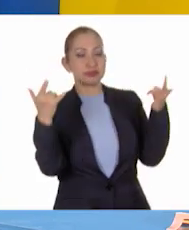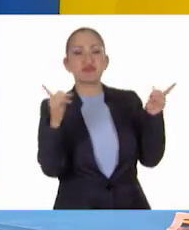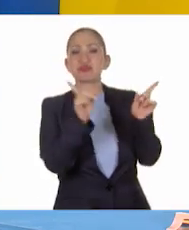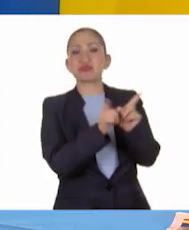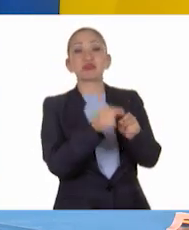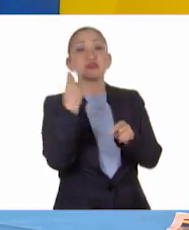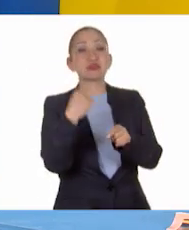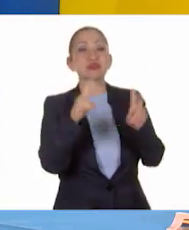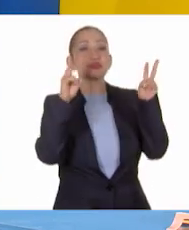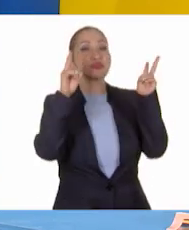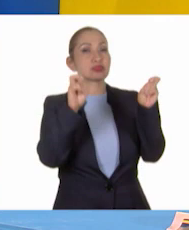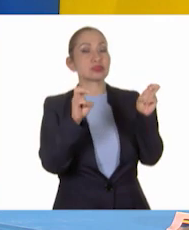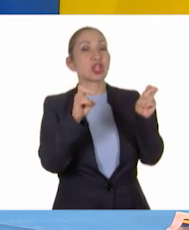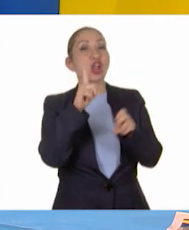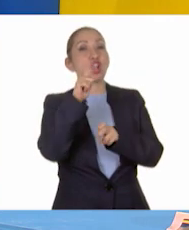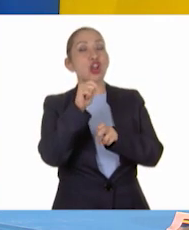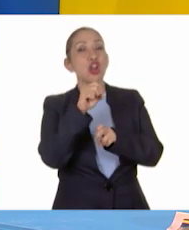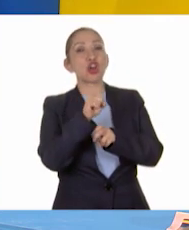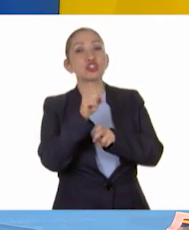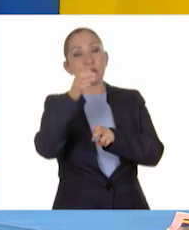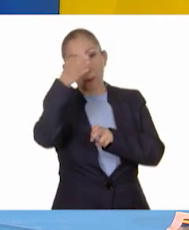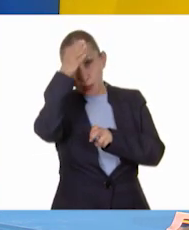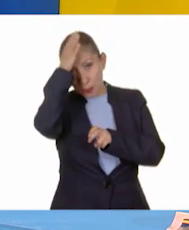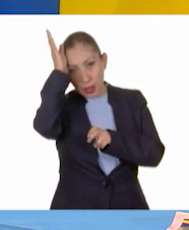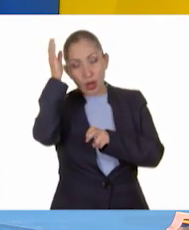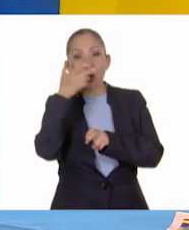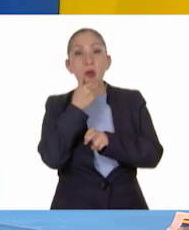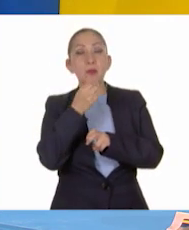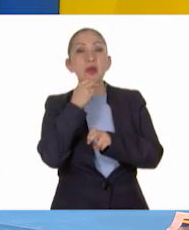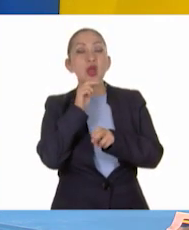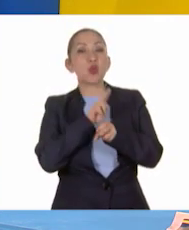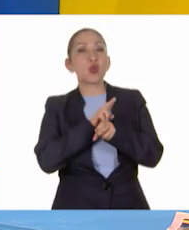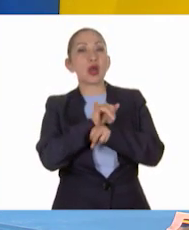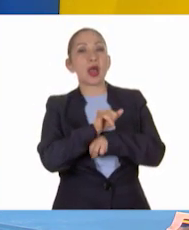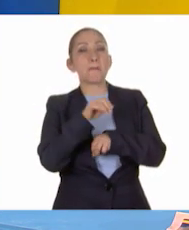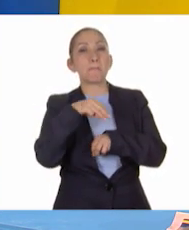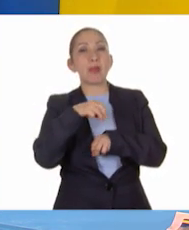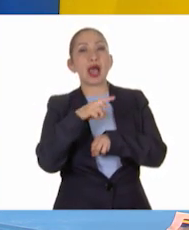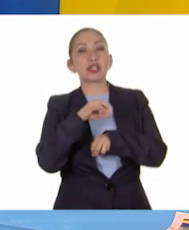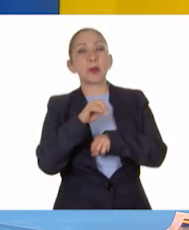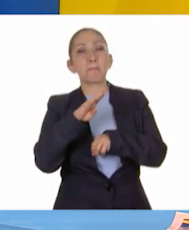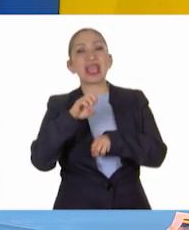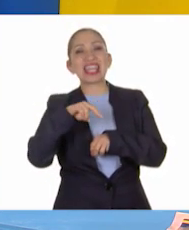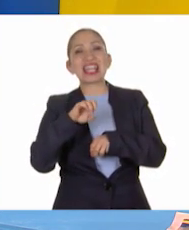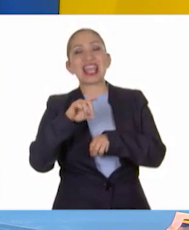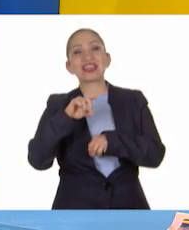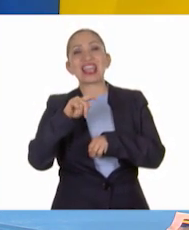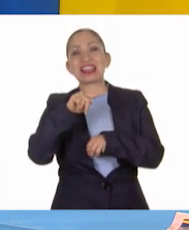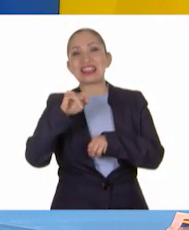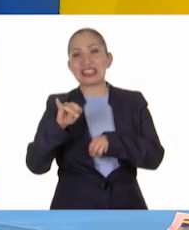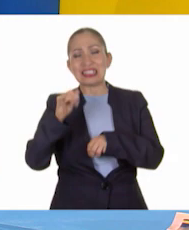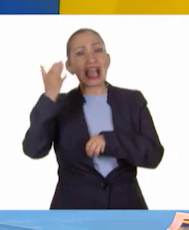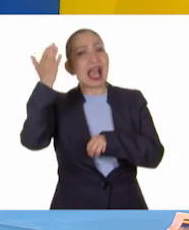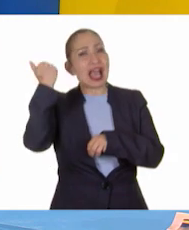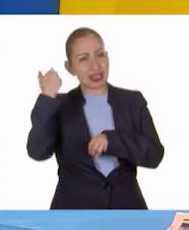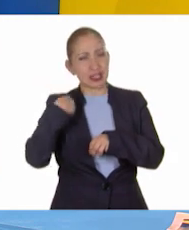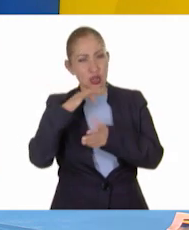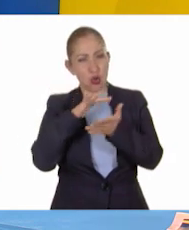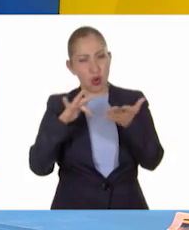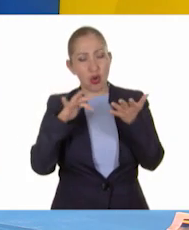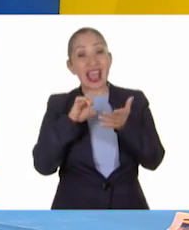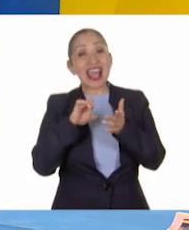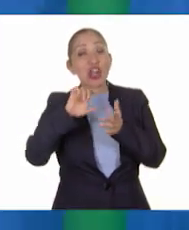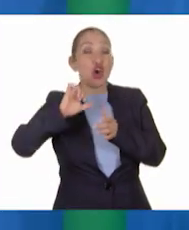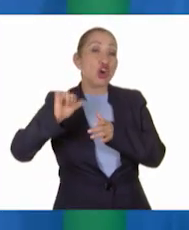corto titulado Los Bomberos, del escritor uruguayo Mario Benedetti, sobre quien ya habíamos leído El otro yo.